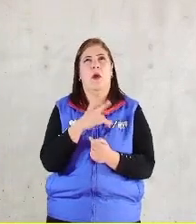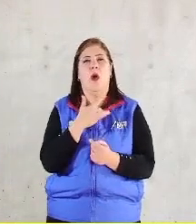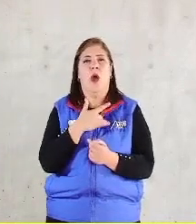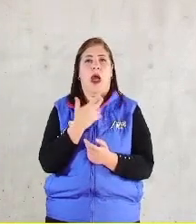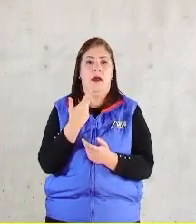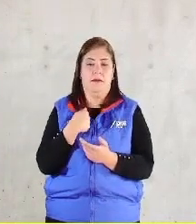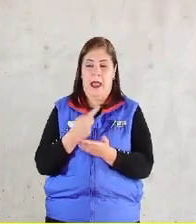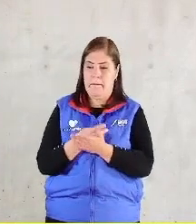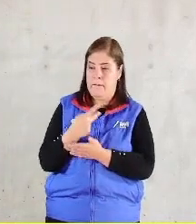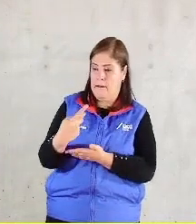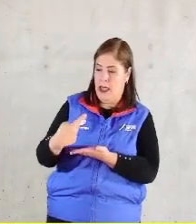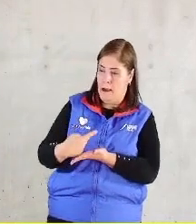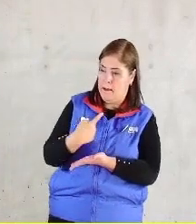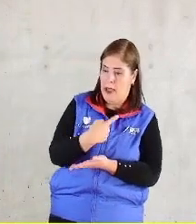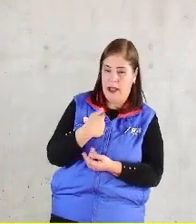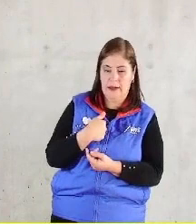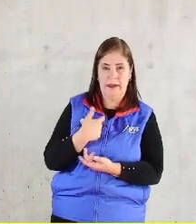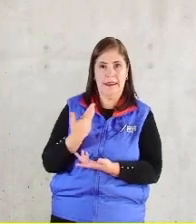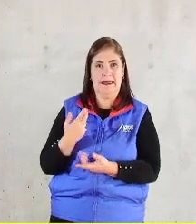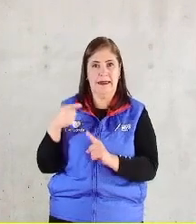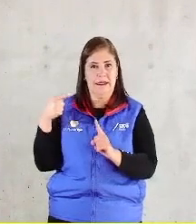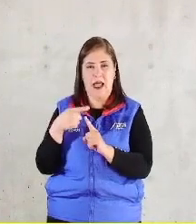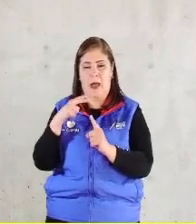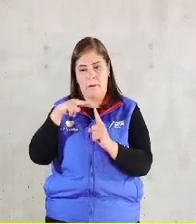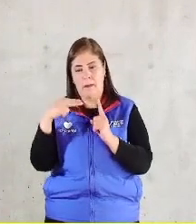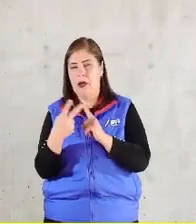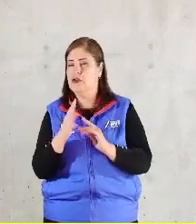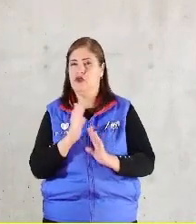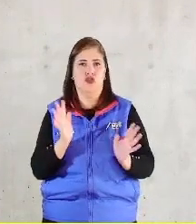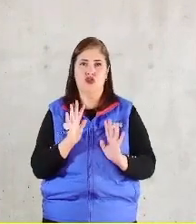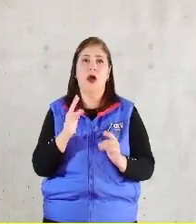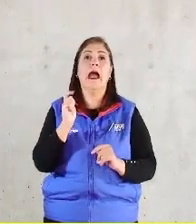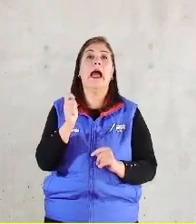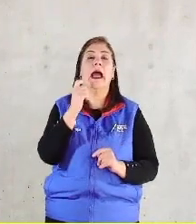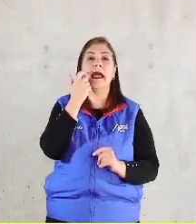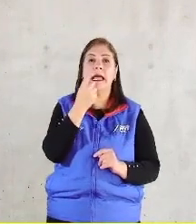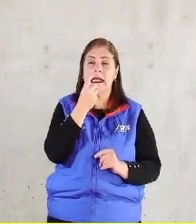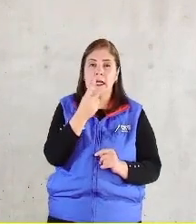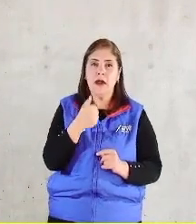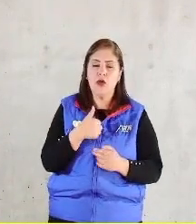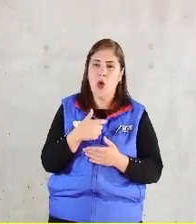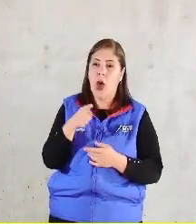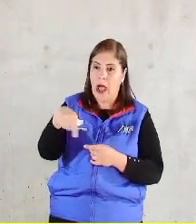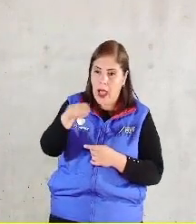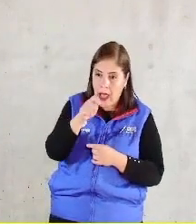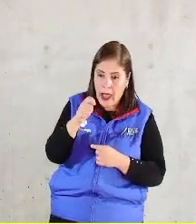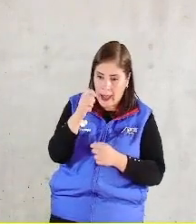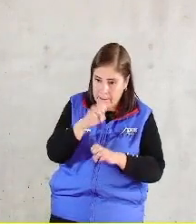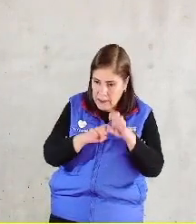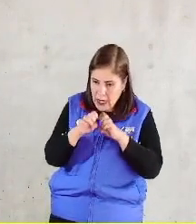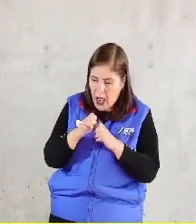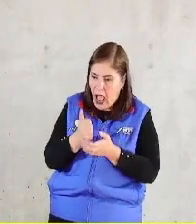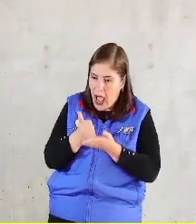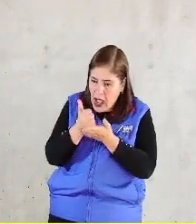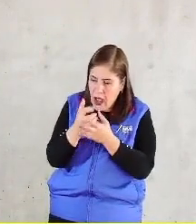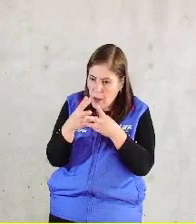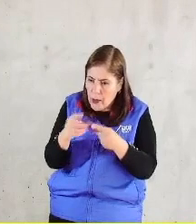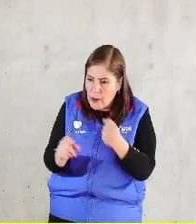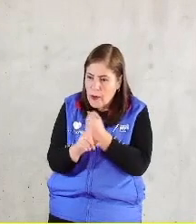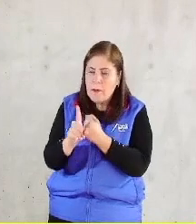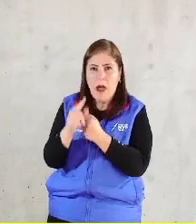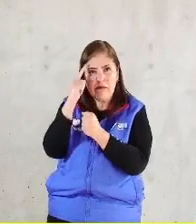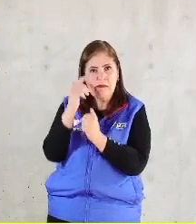estatuilla o en un tema solamente de percepción, lo que queremos es cómo te ayudo a madurar realmente, cómo te ayudo a solucionar esos